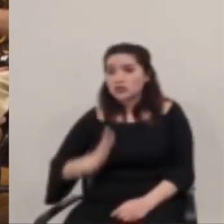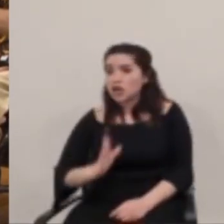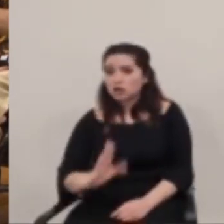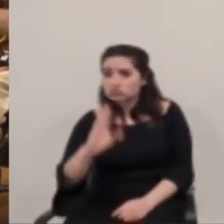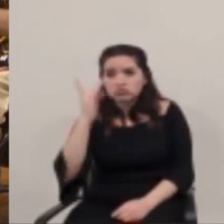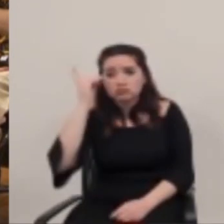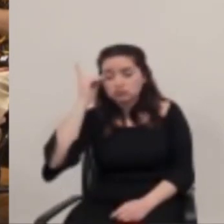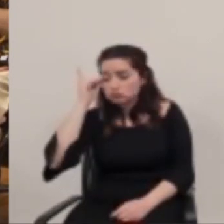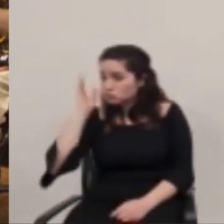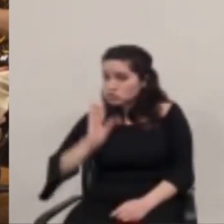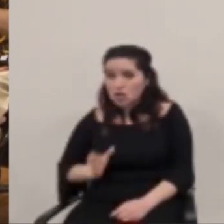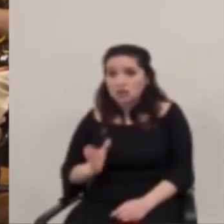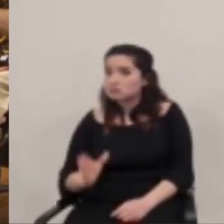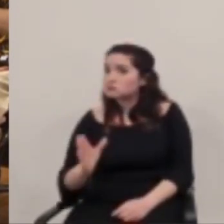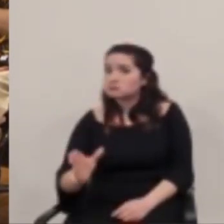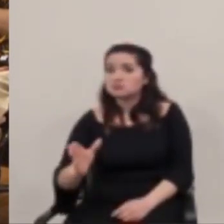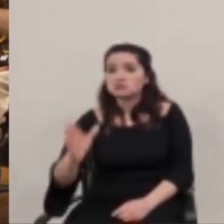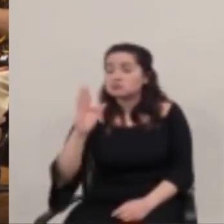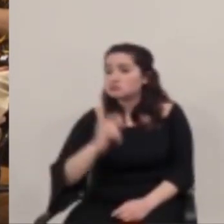síndrome de Down.